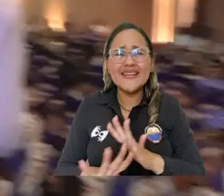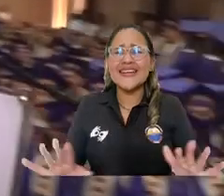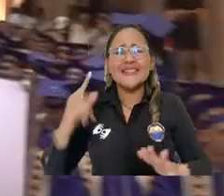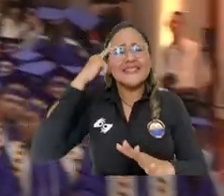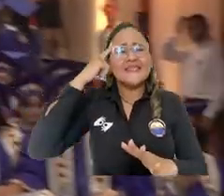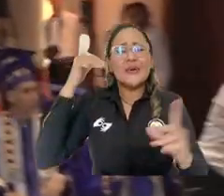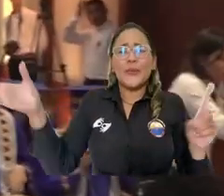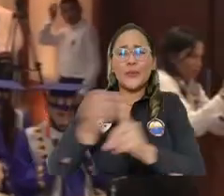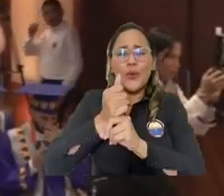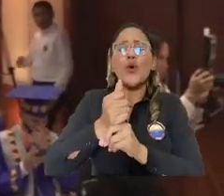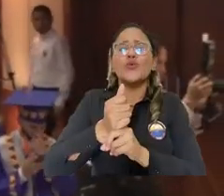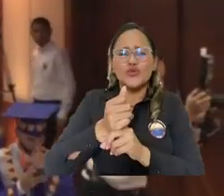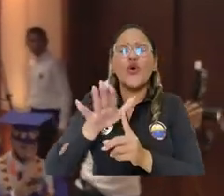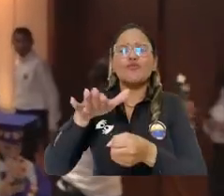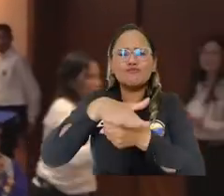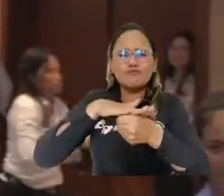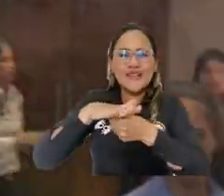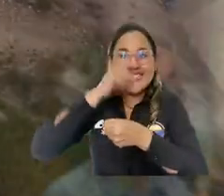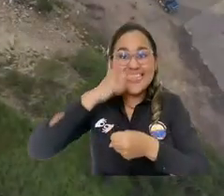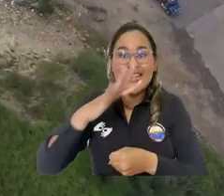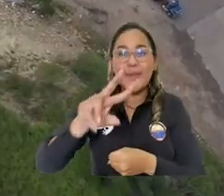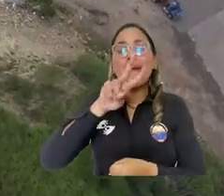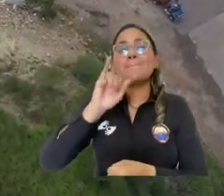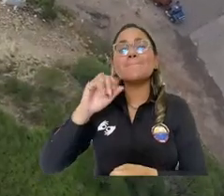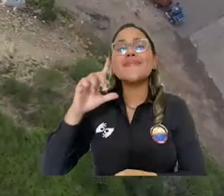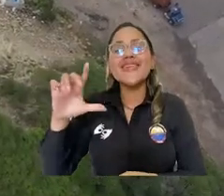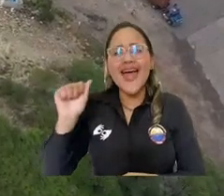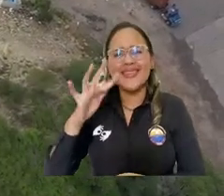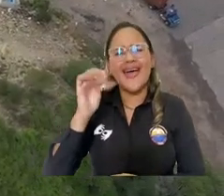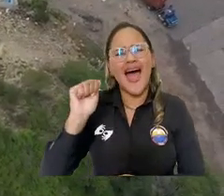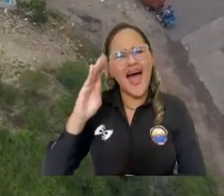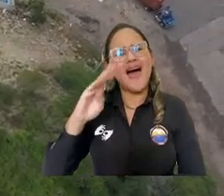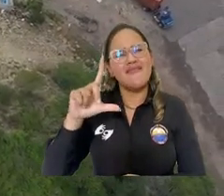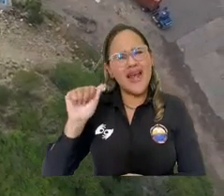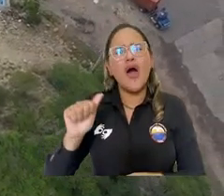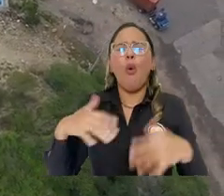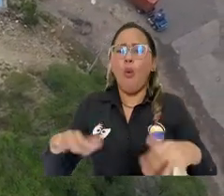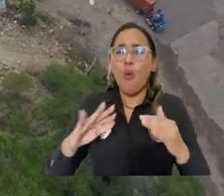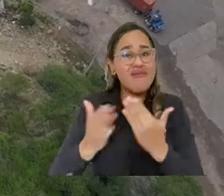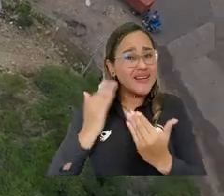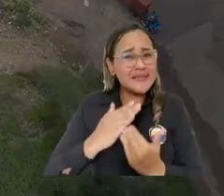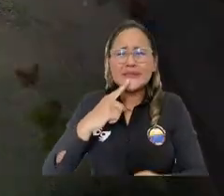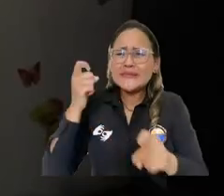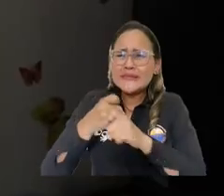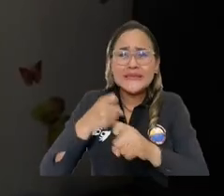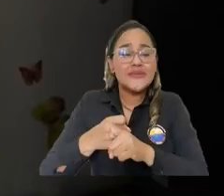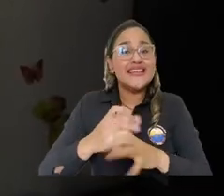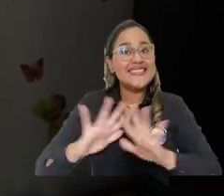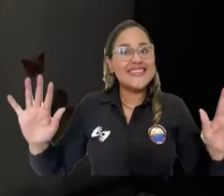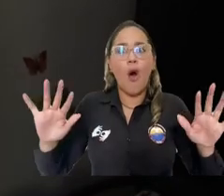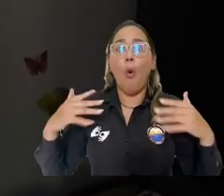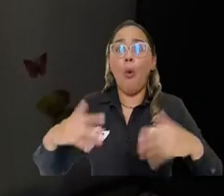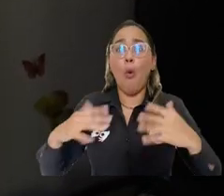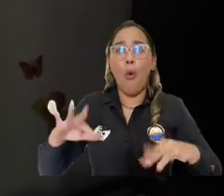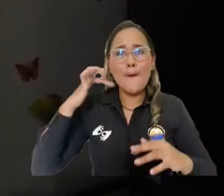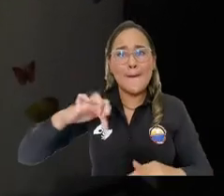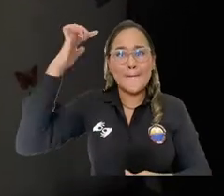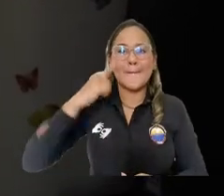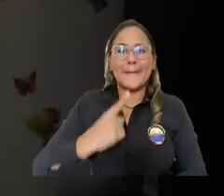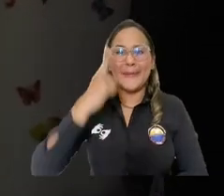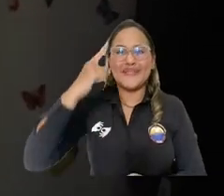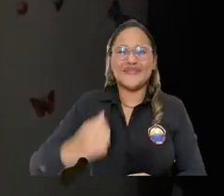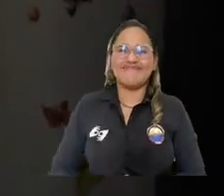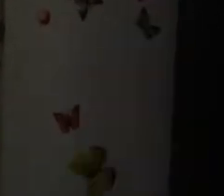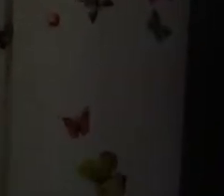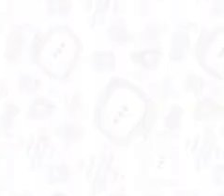hoy le dan la alegría al vulnerable sector de vill tabla en Santa Marta donde crecieron en medio de la falta de oportunidades de ser